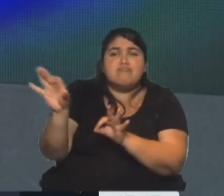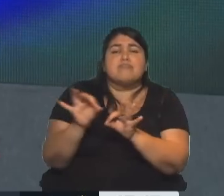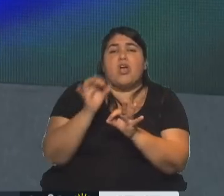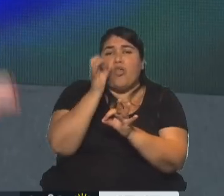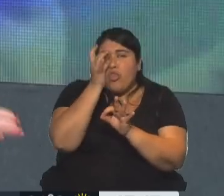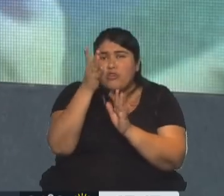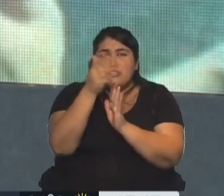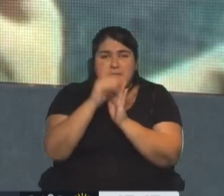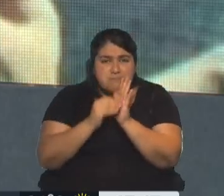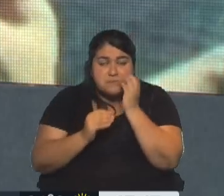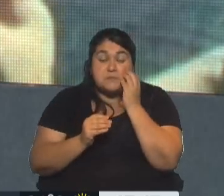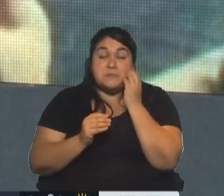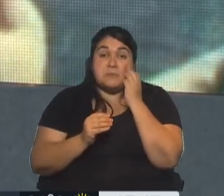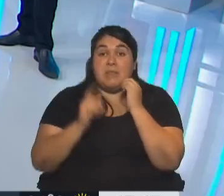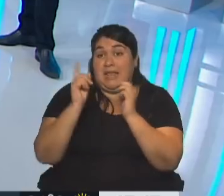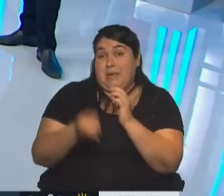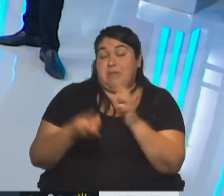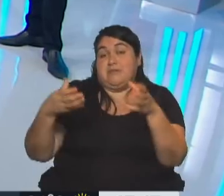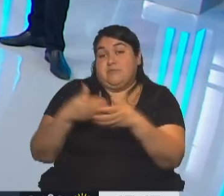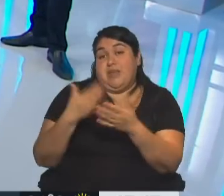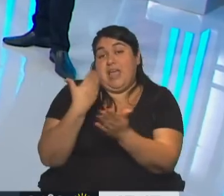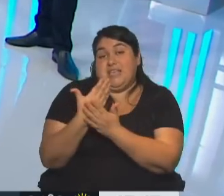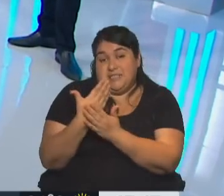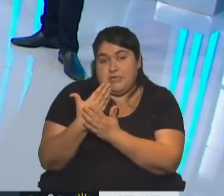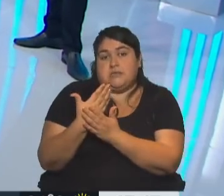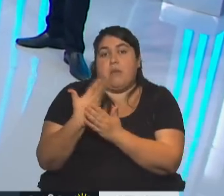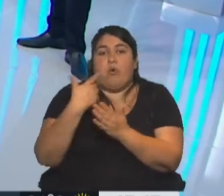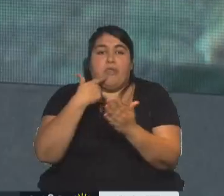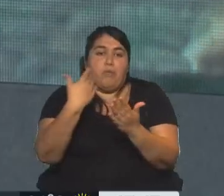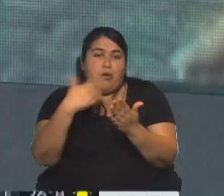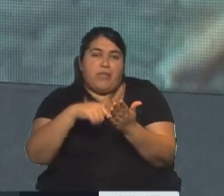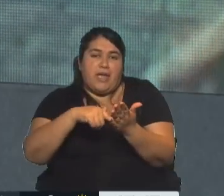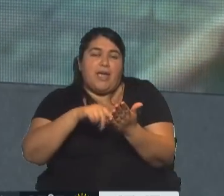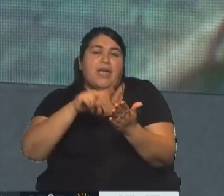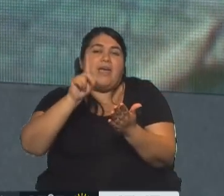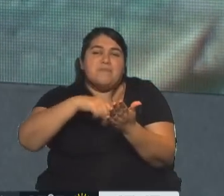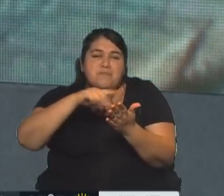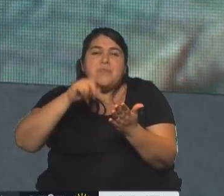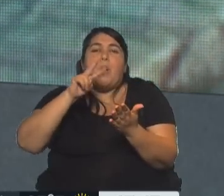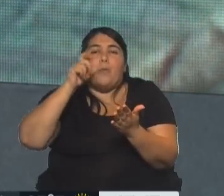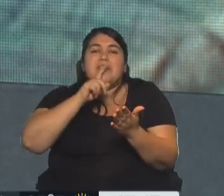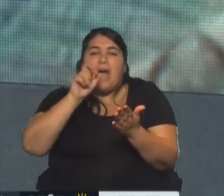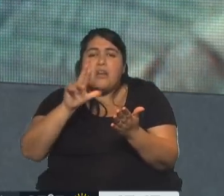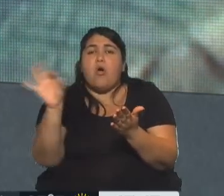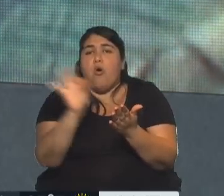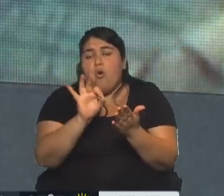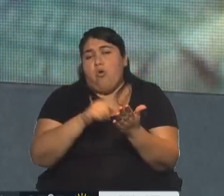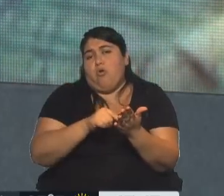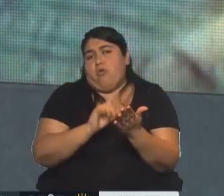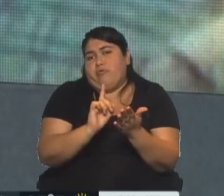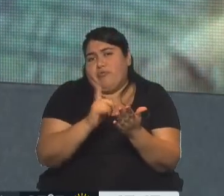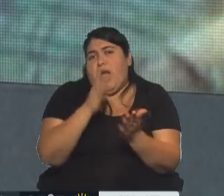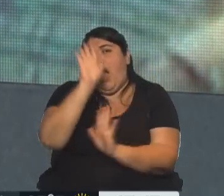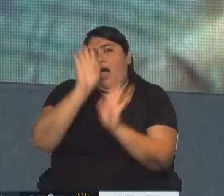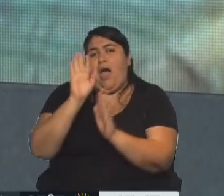después, bueno, ahora la ultraderecha que va a tener la capacidad de vetar y va a tener la capacidad de aprobar los artículos junto con la derecha tradicional. Me